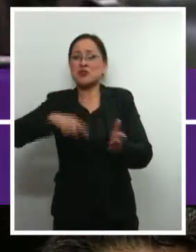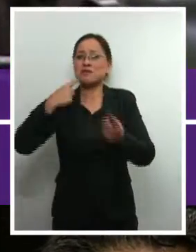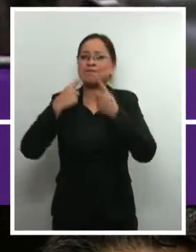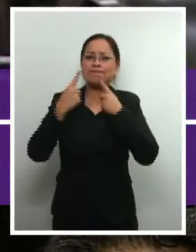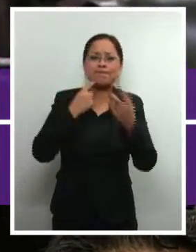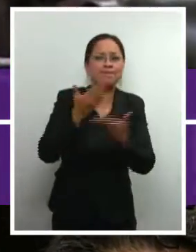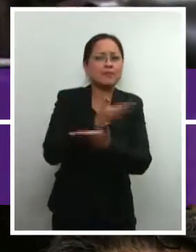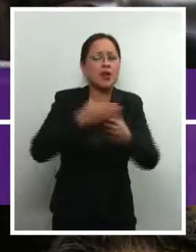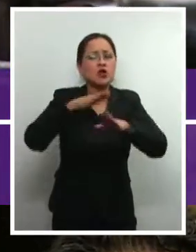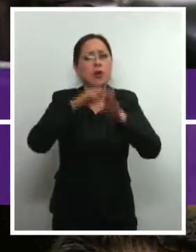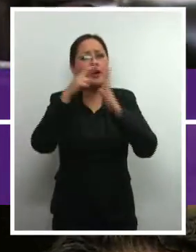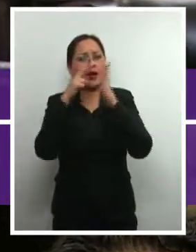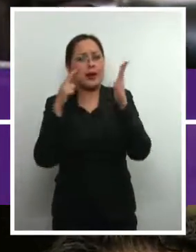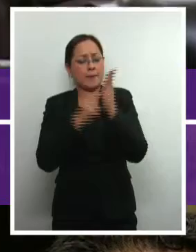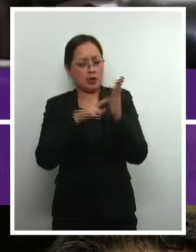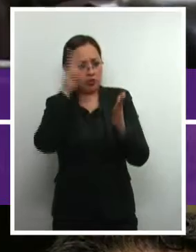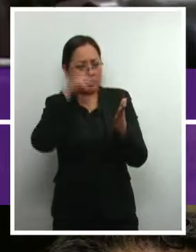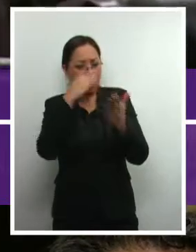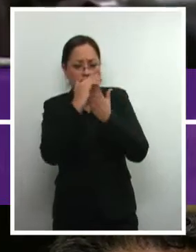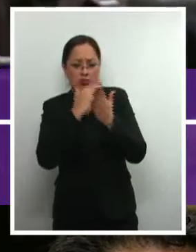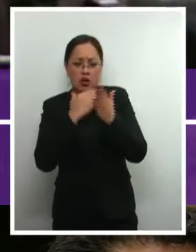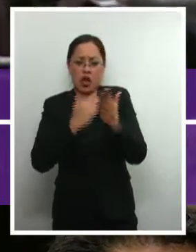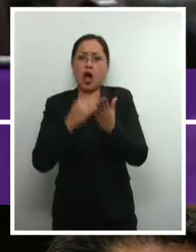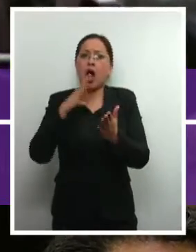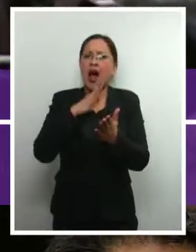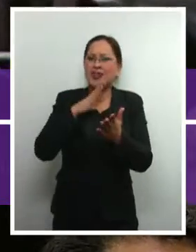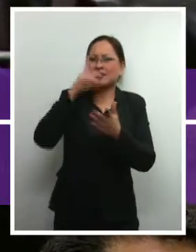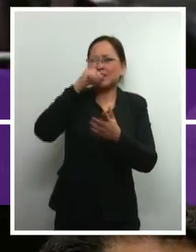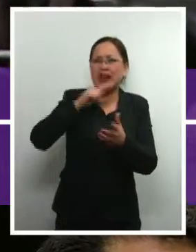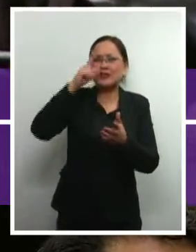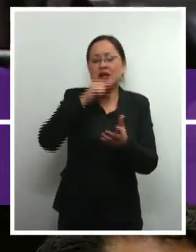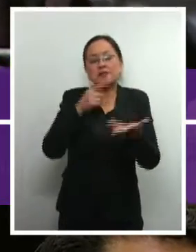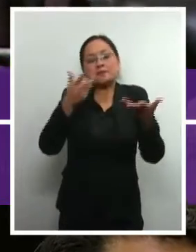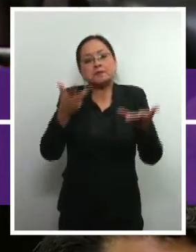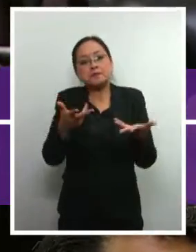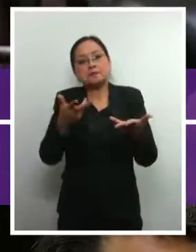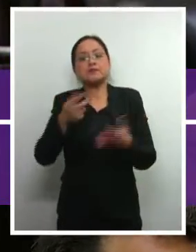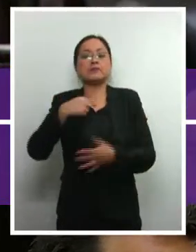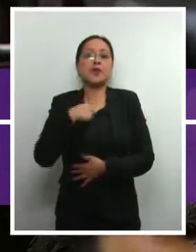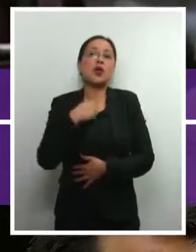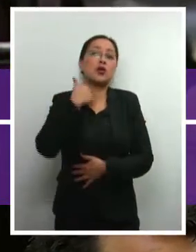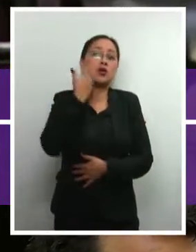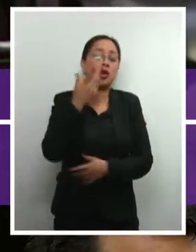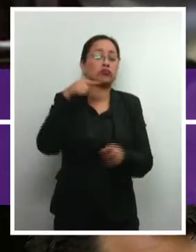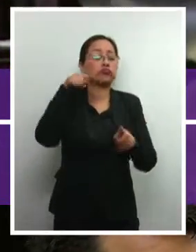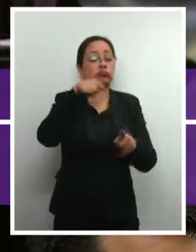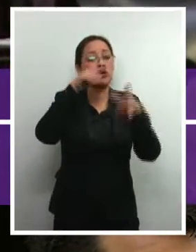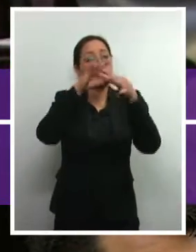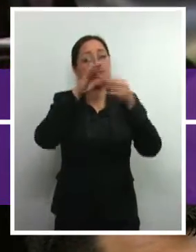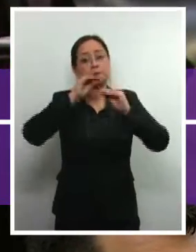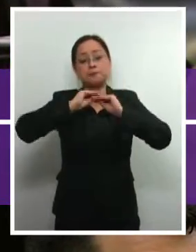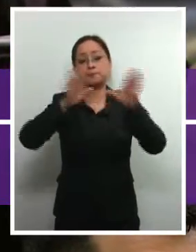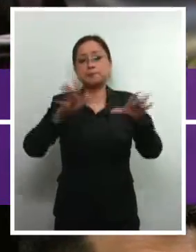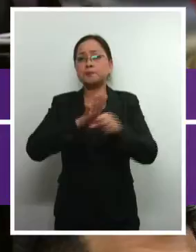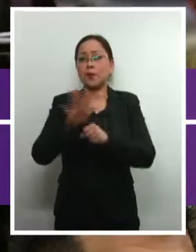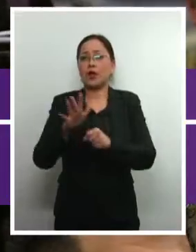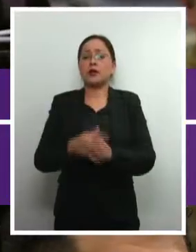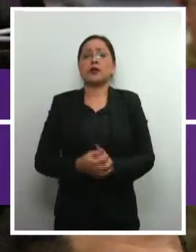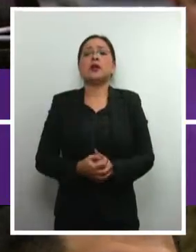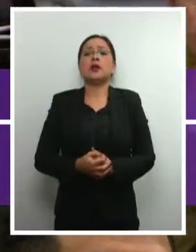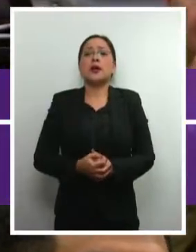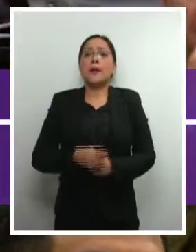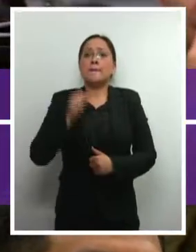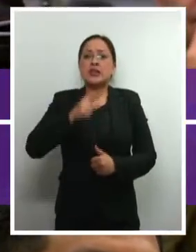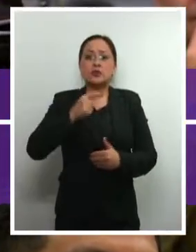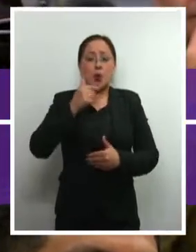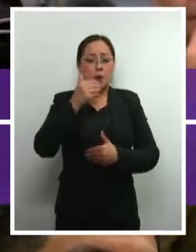reglamento, que tiene muchas lagunas. Pero yo quisiera señalar que más allá del procedimiento, lo que